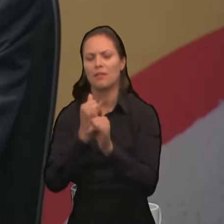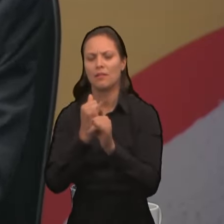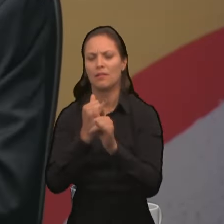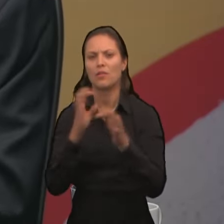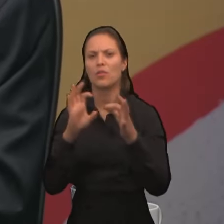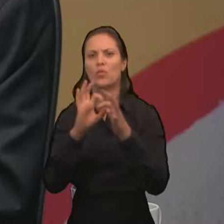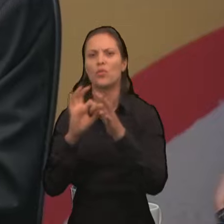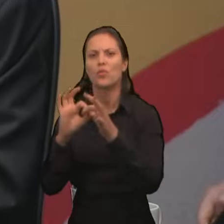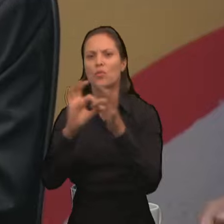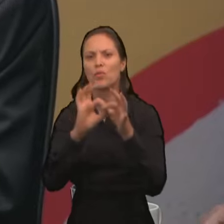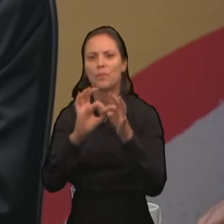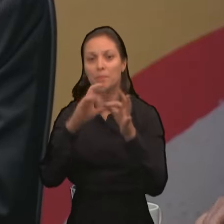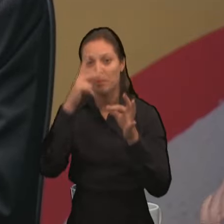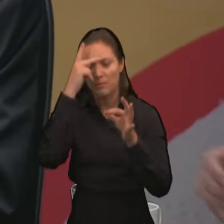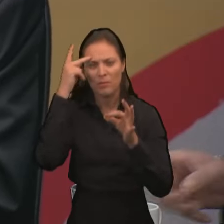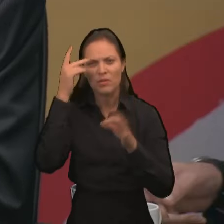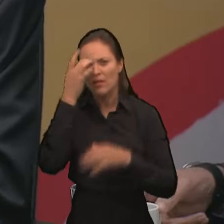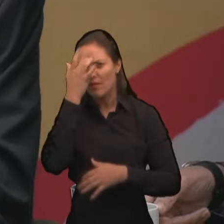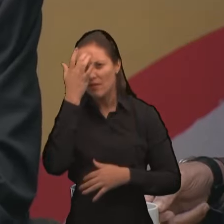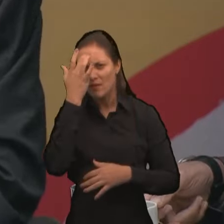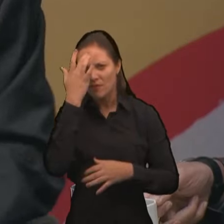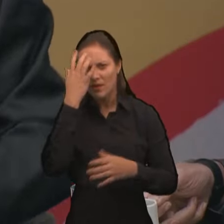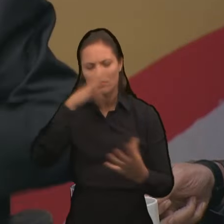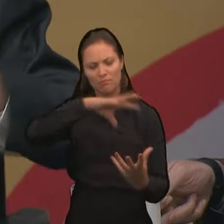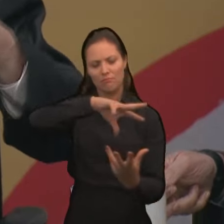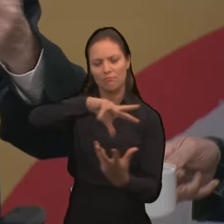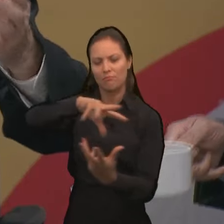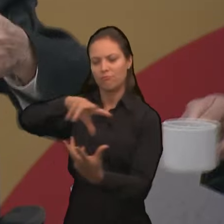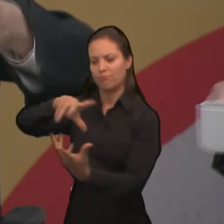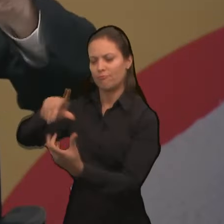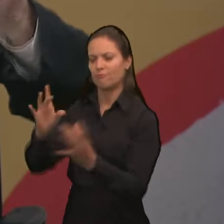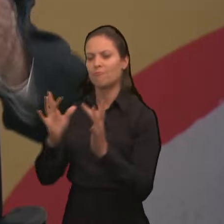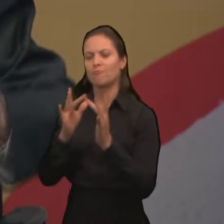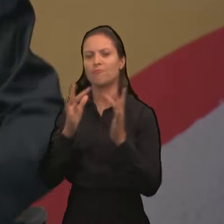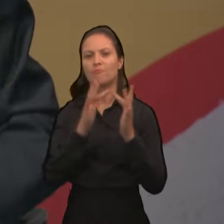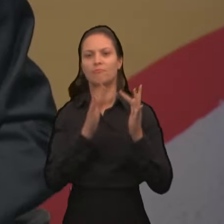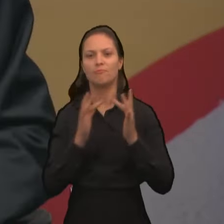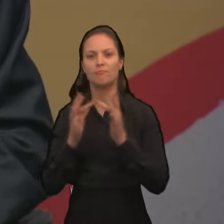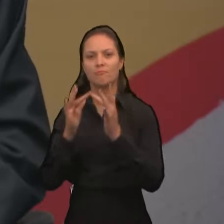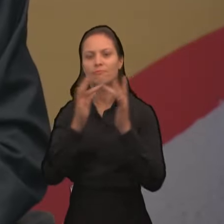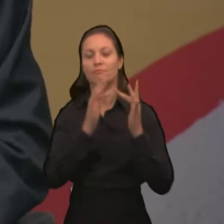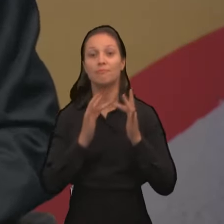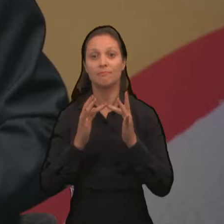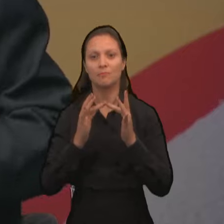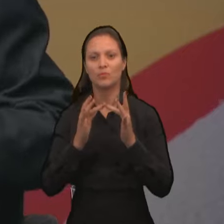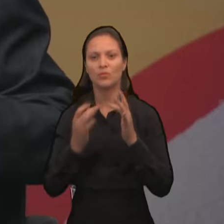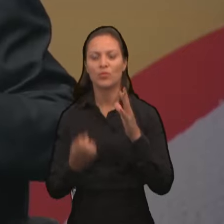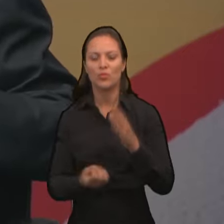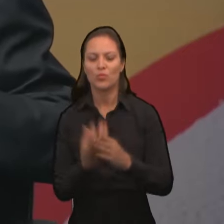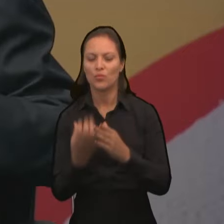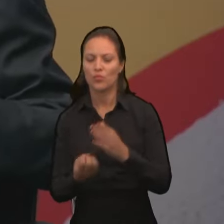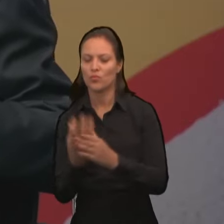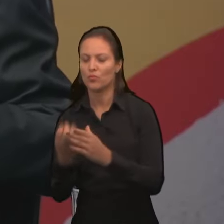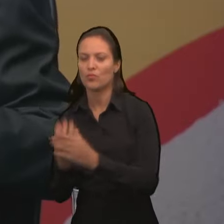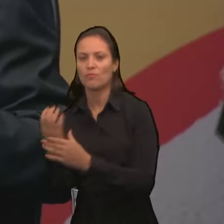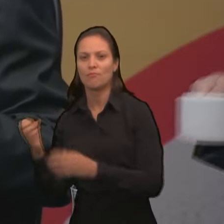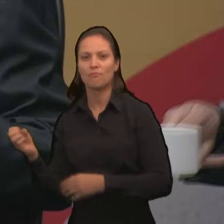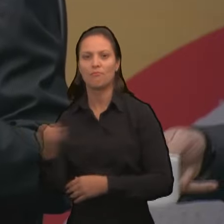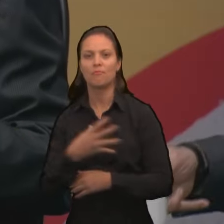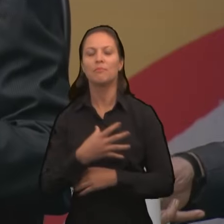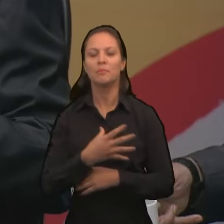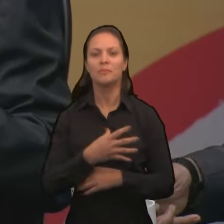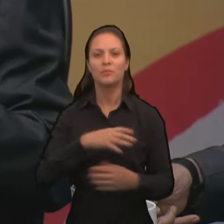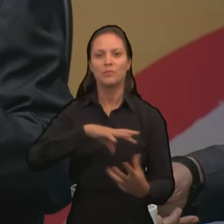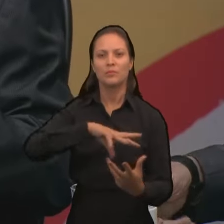que conecta millones de personas en todo el mundo. Desarrollamos un nuevo, de hecho, un nuevo